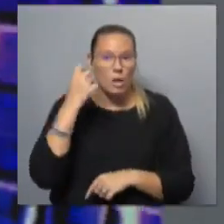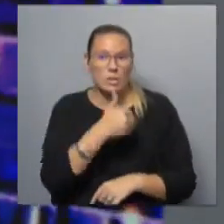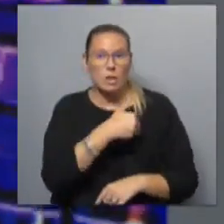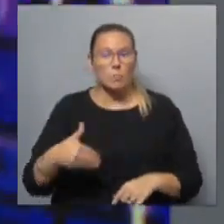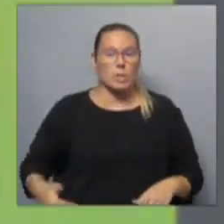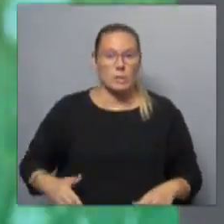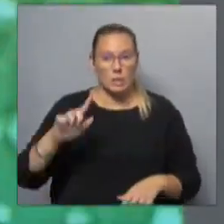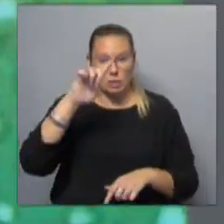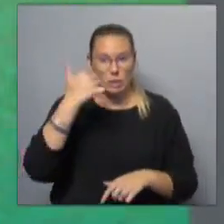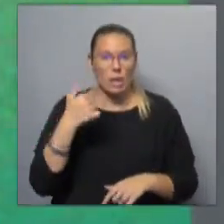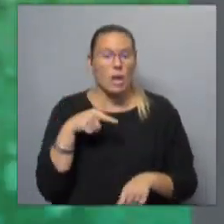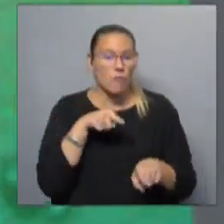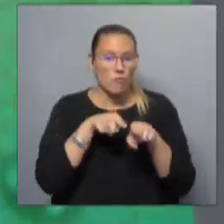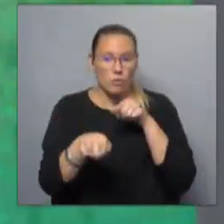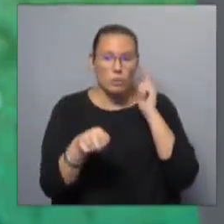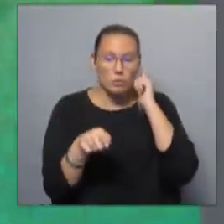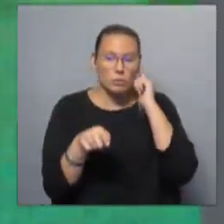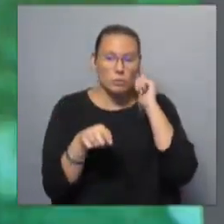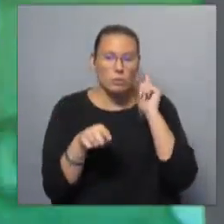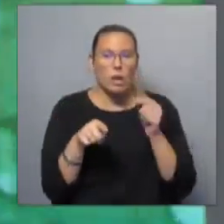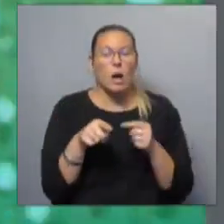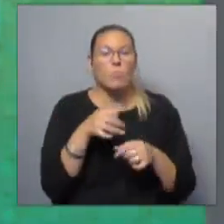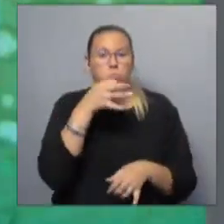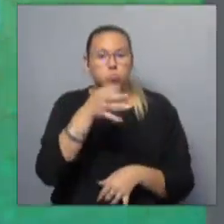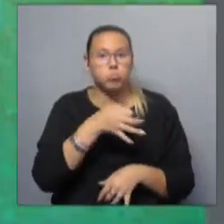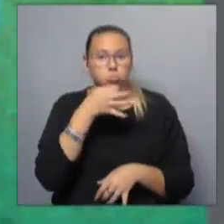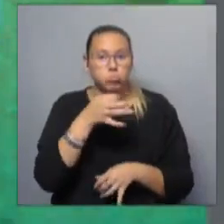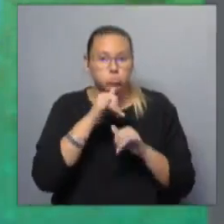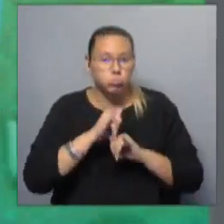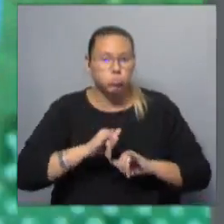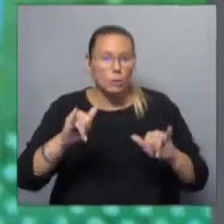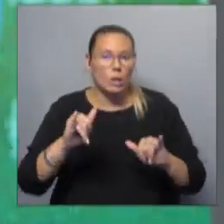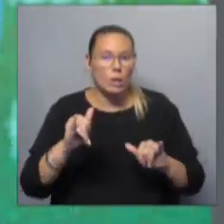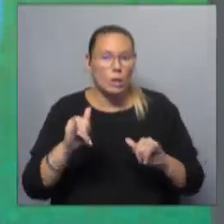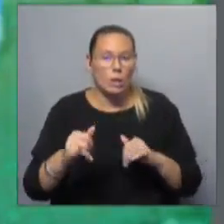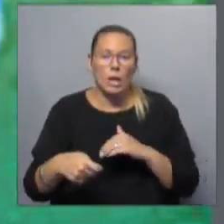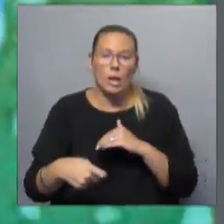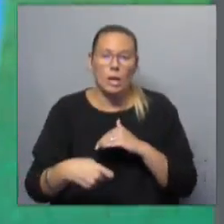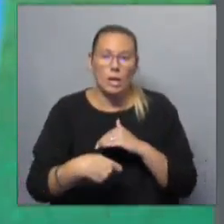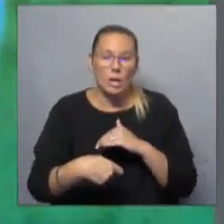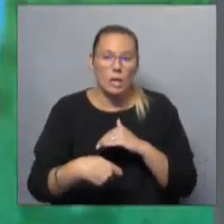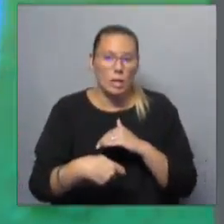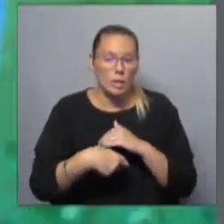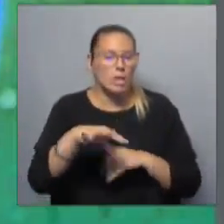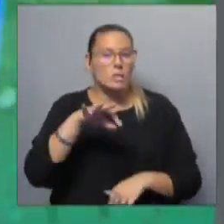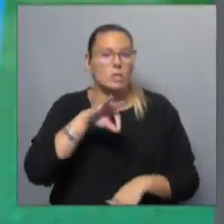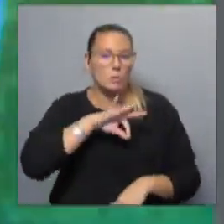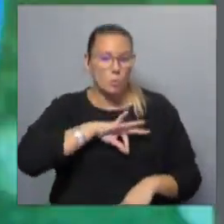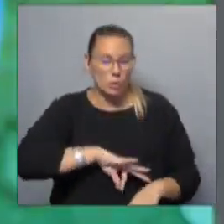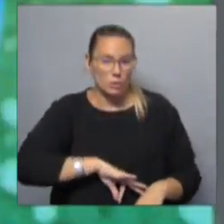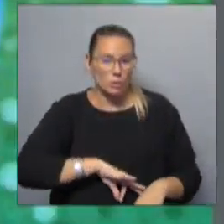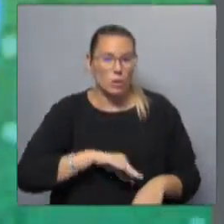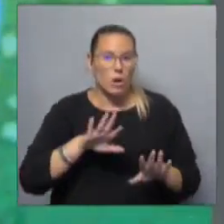de la República, lo tuvimos en vivo, hizo anuncios sobre ingresos, de alguna manera, sobre salarios,